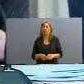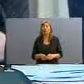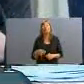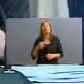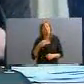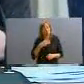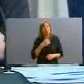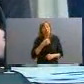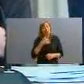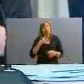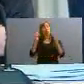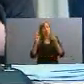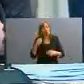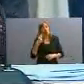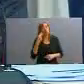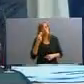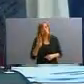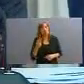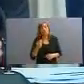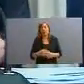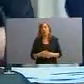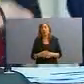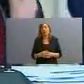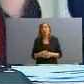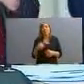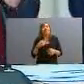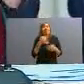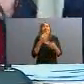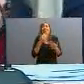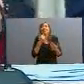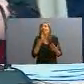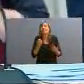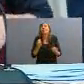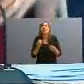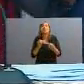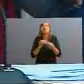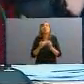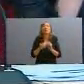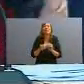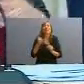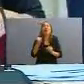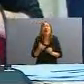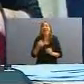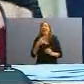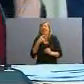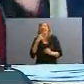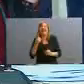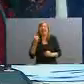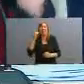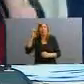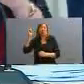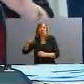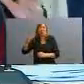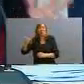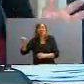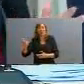conocer, porque muchas veces no sabemos cuáles son las causas, salen fallos y no sabemos por